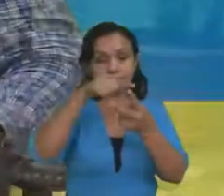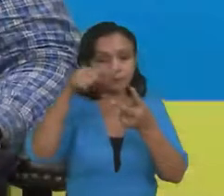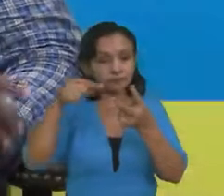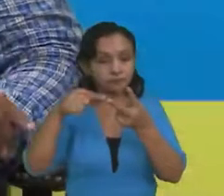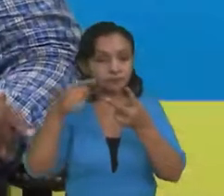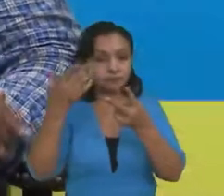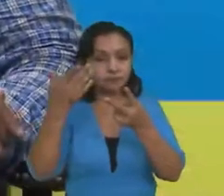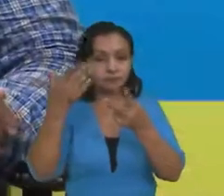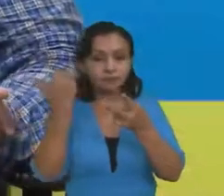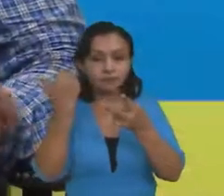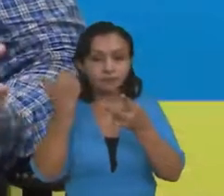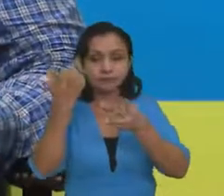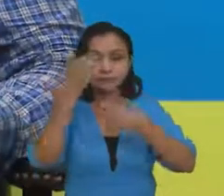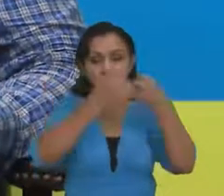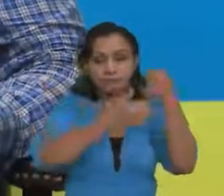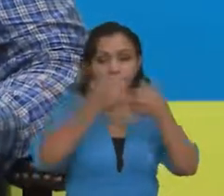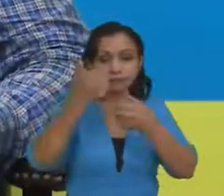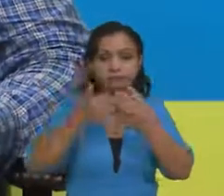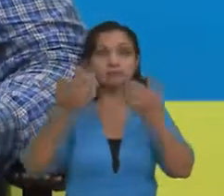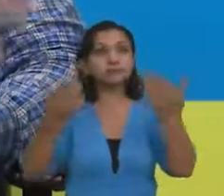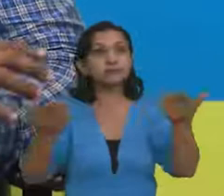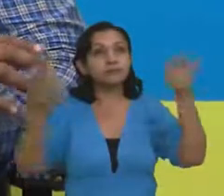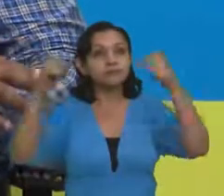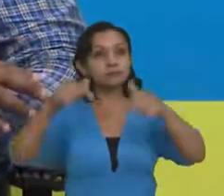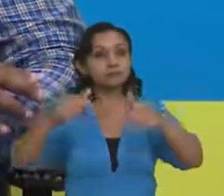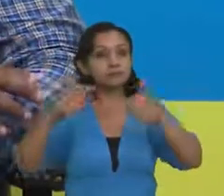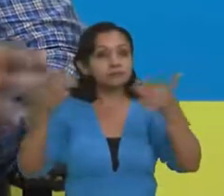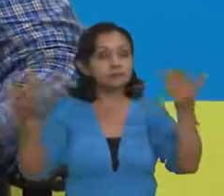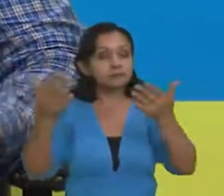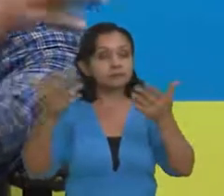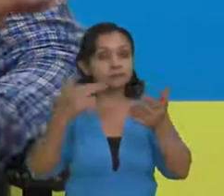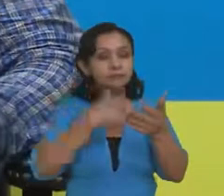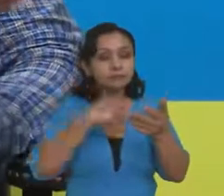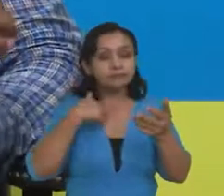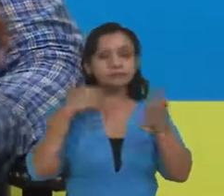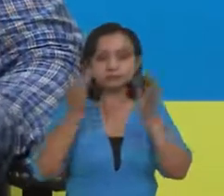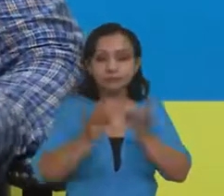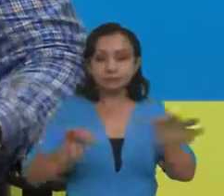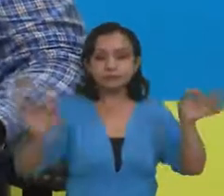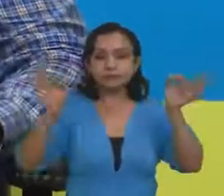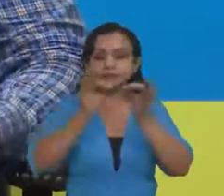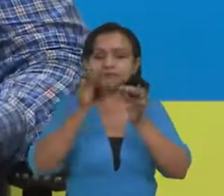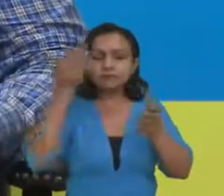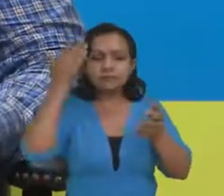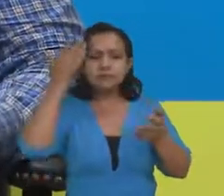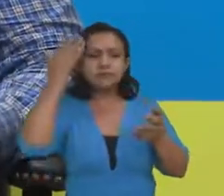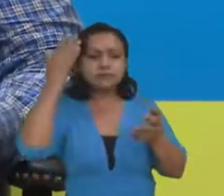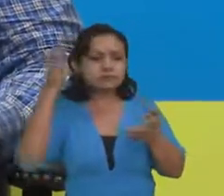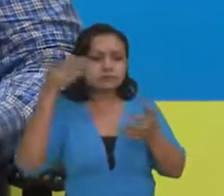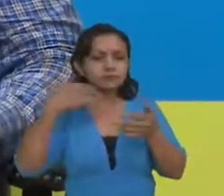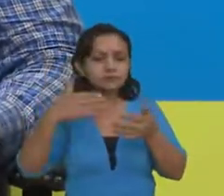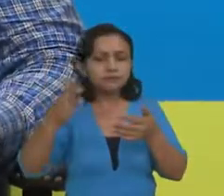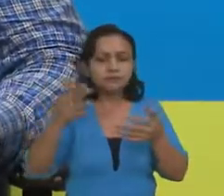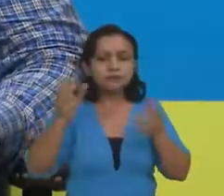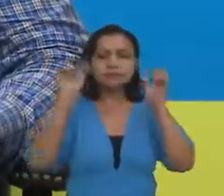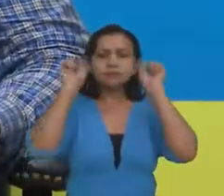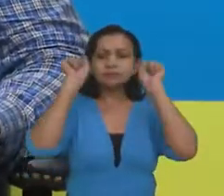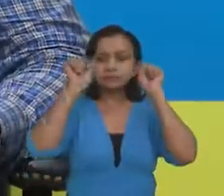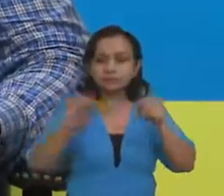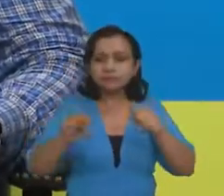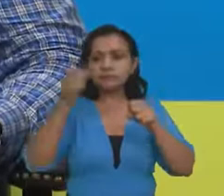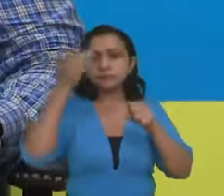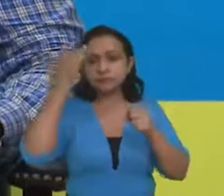dos padecimientos. Y ahora vamos a hablar de las señales, doctor. Es muy importante la señal. Sí. ¿Cuándo nosotros podemos